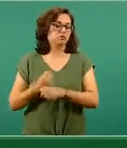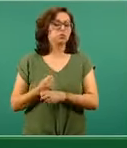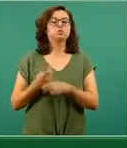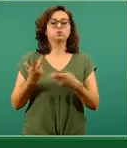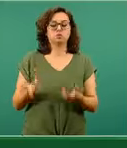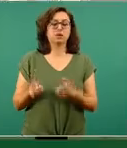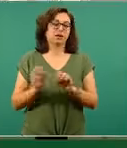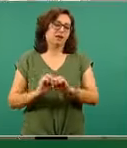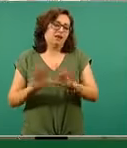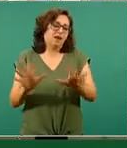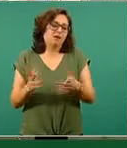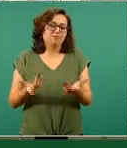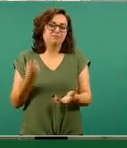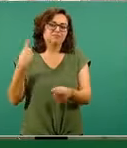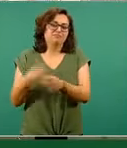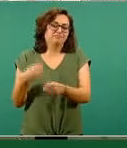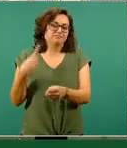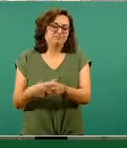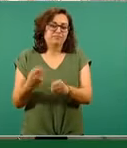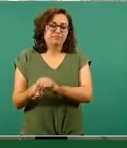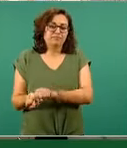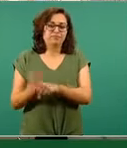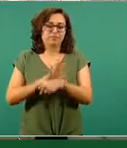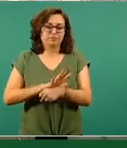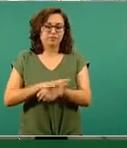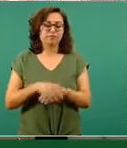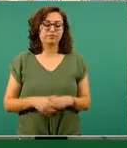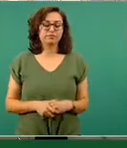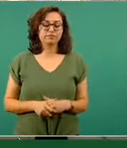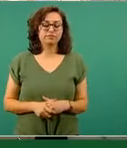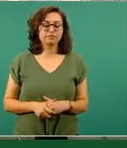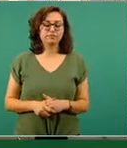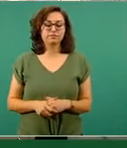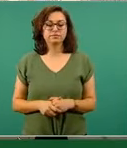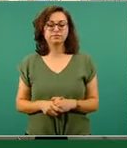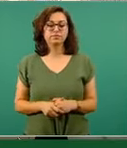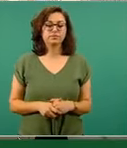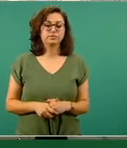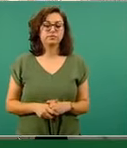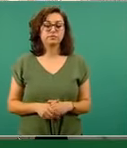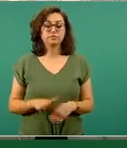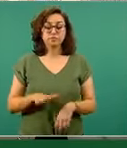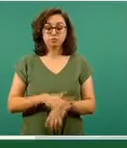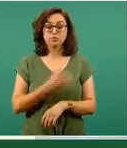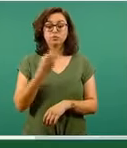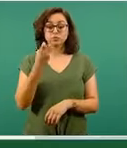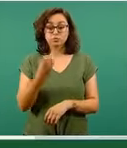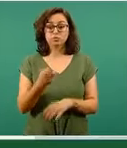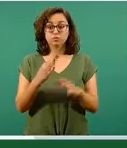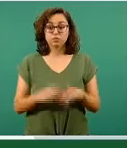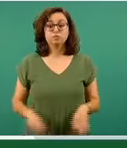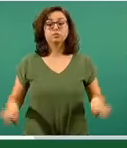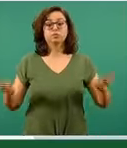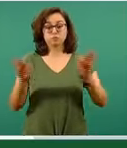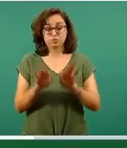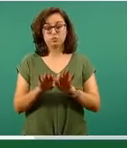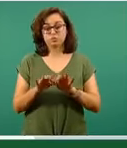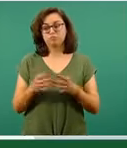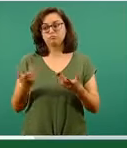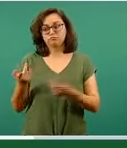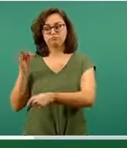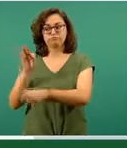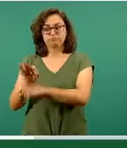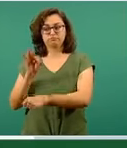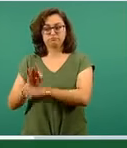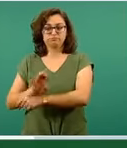asociados claramente y directamente con COVID, y por eso la necesidad de tener una